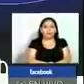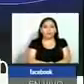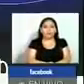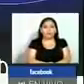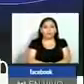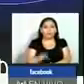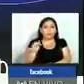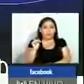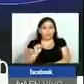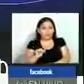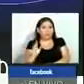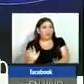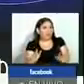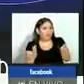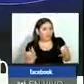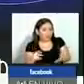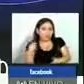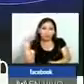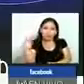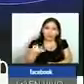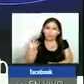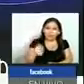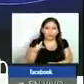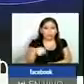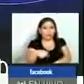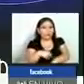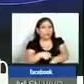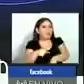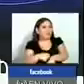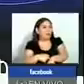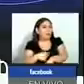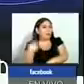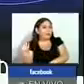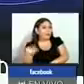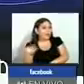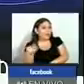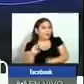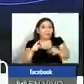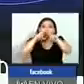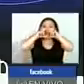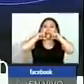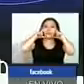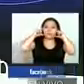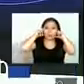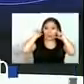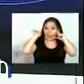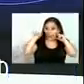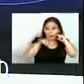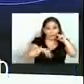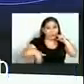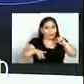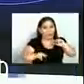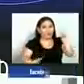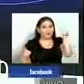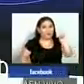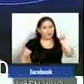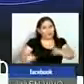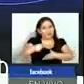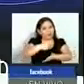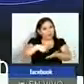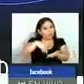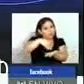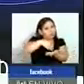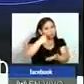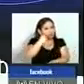Y un producto Que se vuelve Indispensable En estos tiempos De pandemia Es la mascarilla En el centro De San Salvador Se pueden encontrar